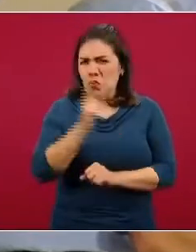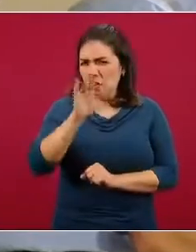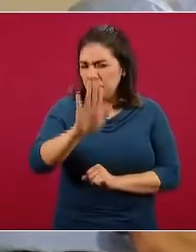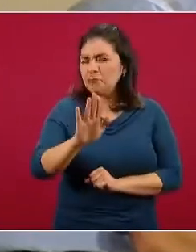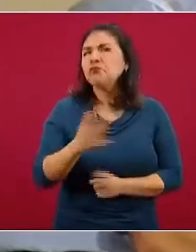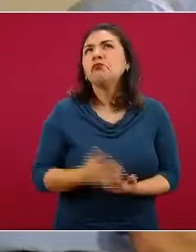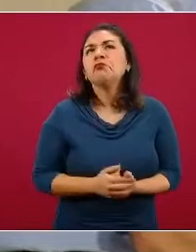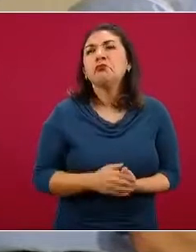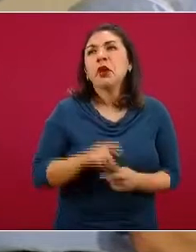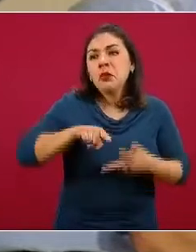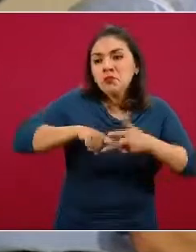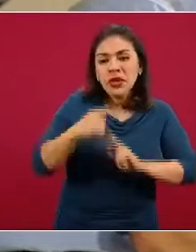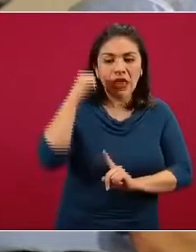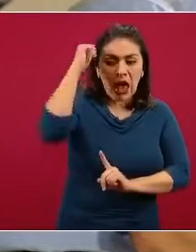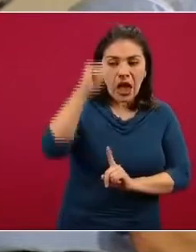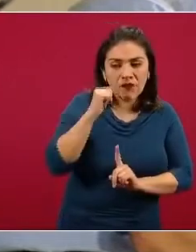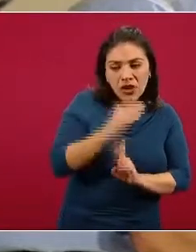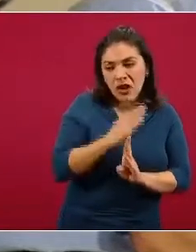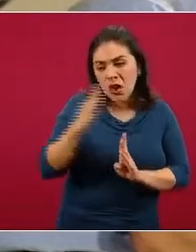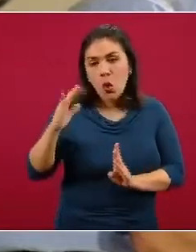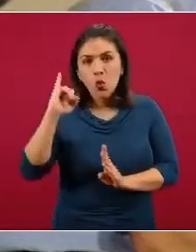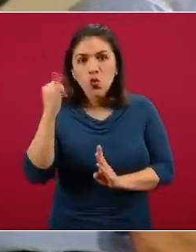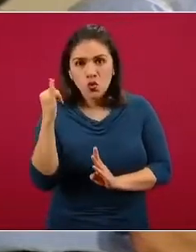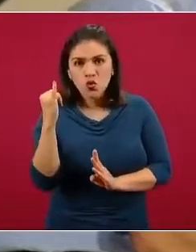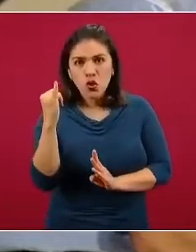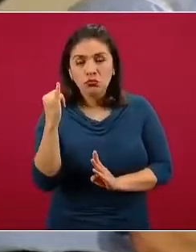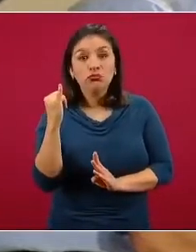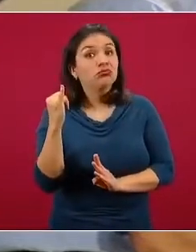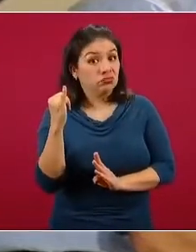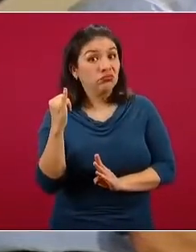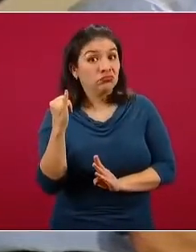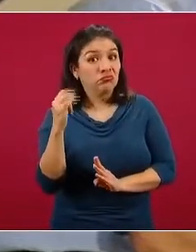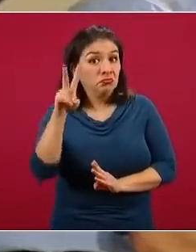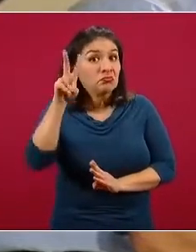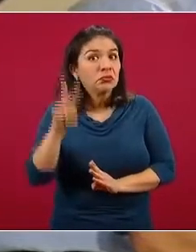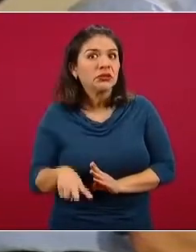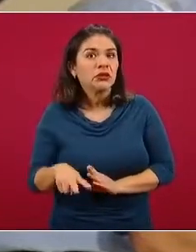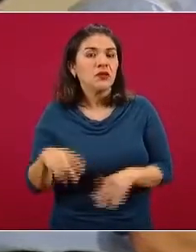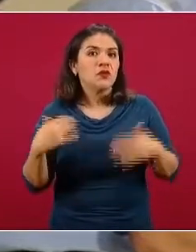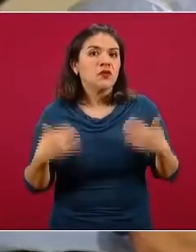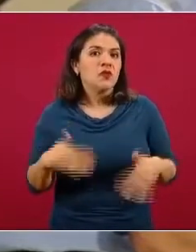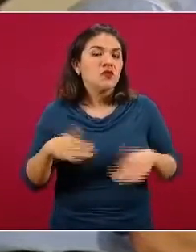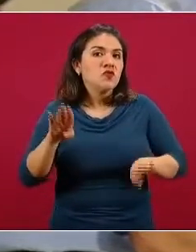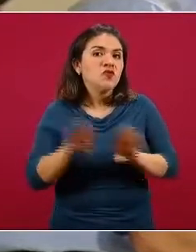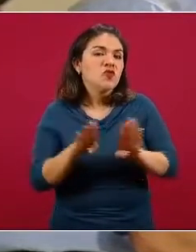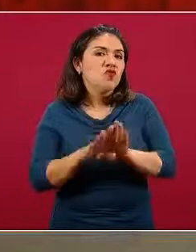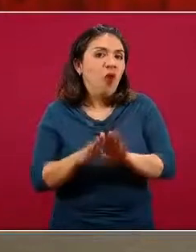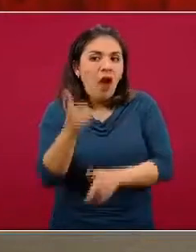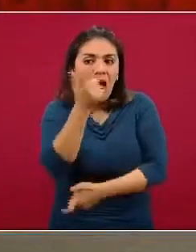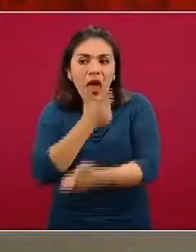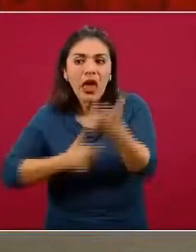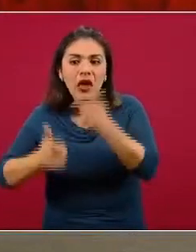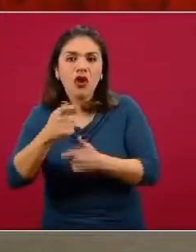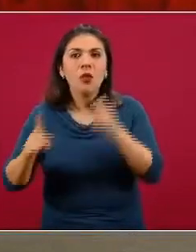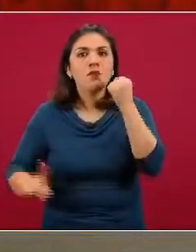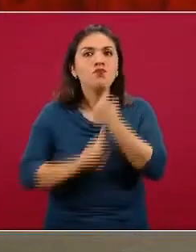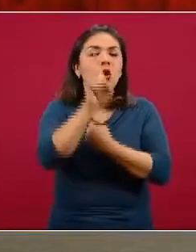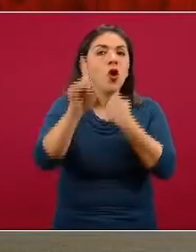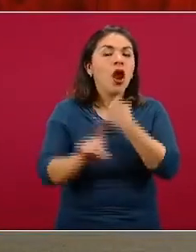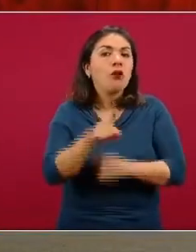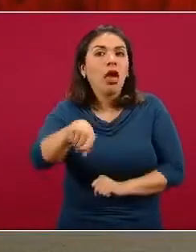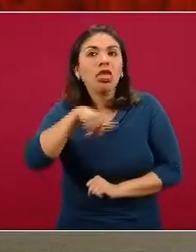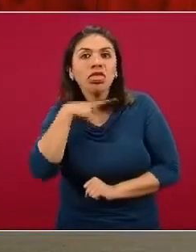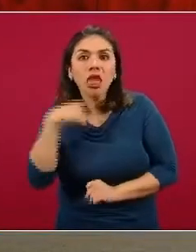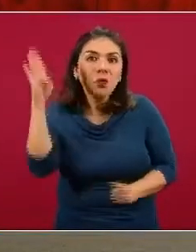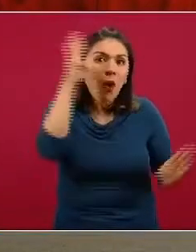que de abril a junio pues fue un golpe enorme a la economía nacional, y entonces